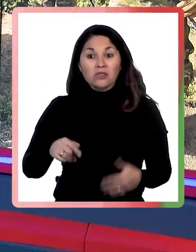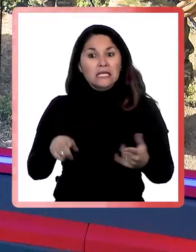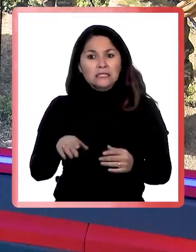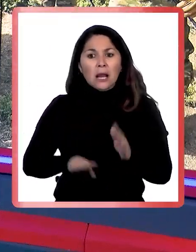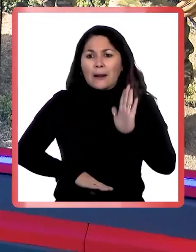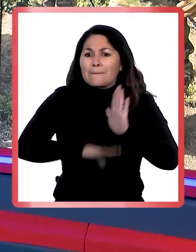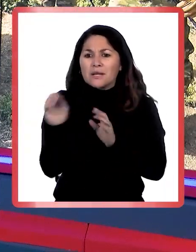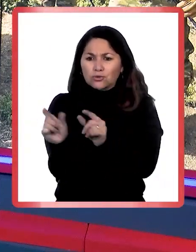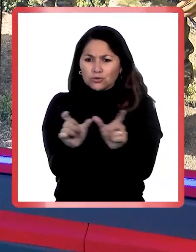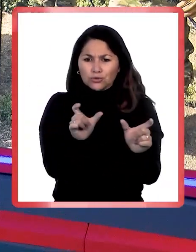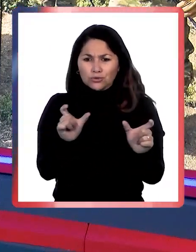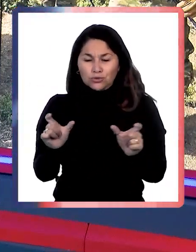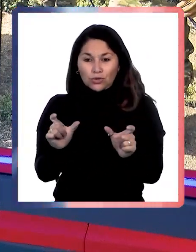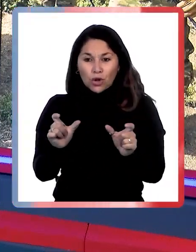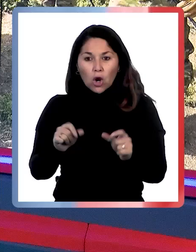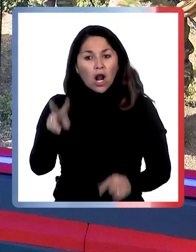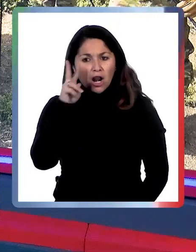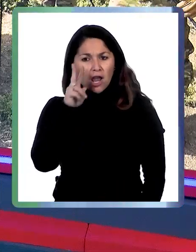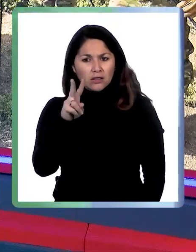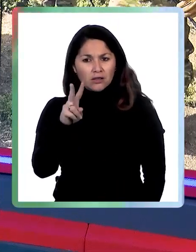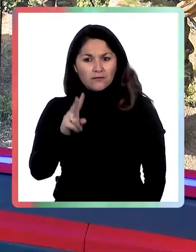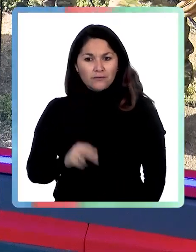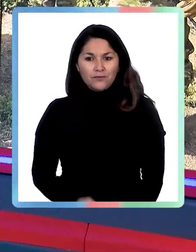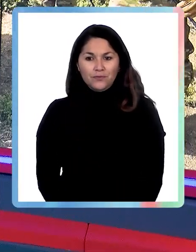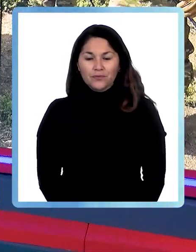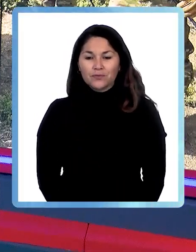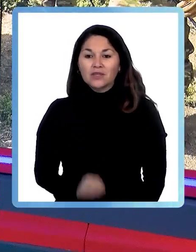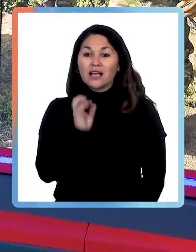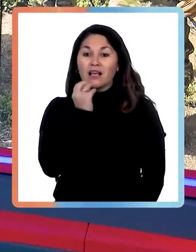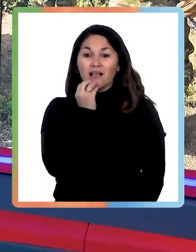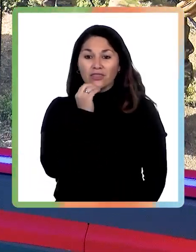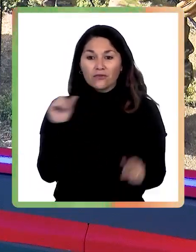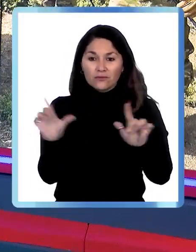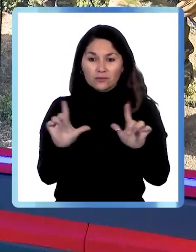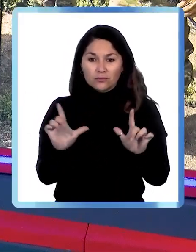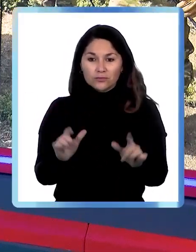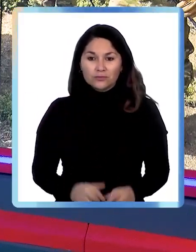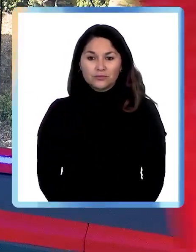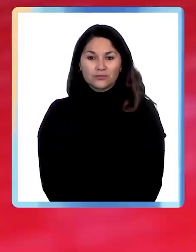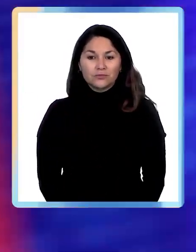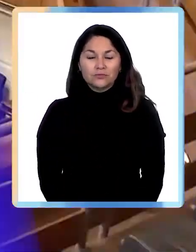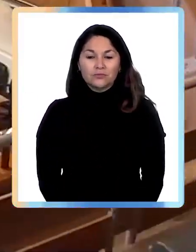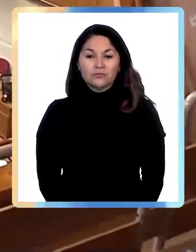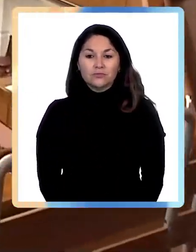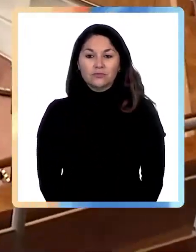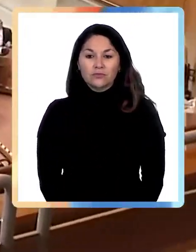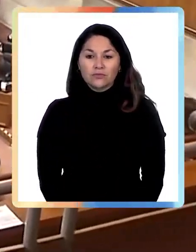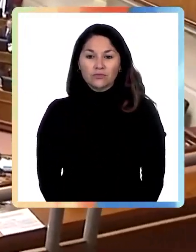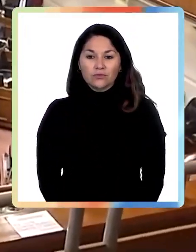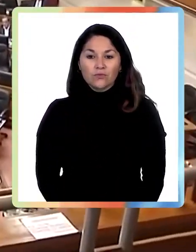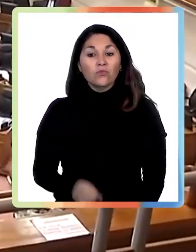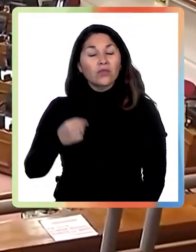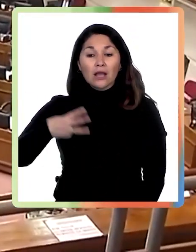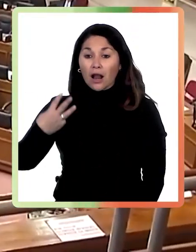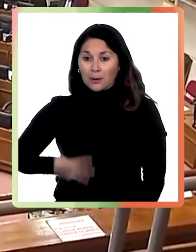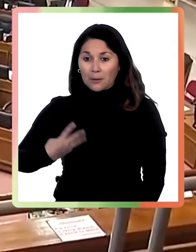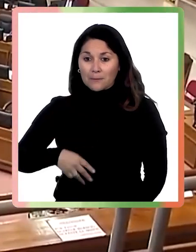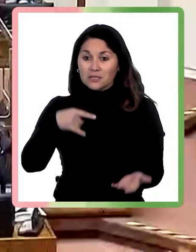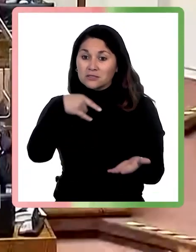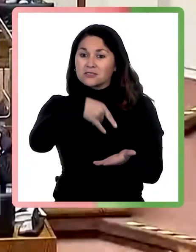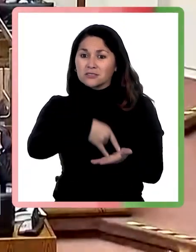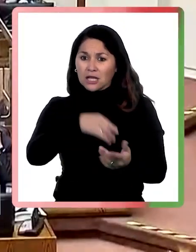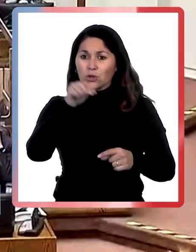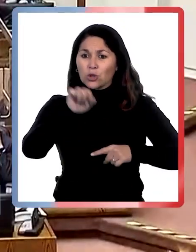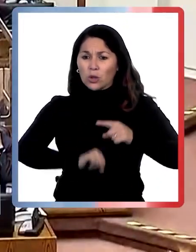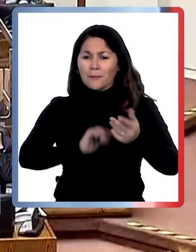mayor control migratorio en la zona lo revisamos en la siguiente nota de antofagasta televisión este martes el